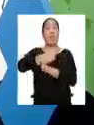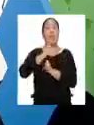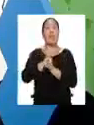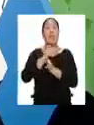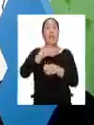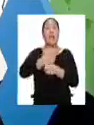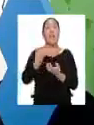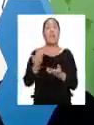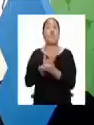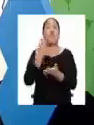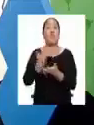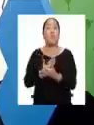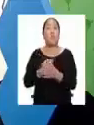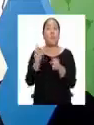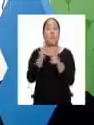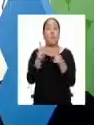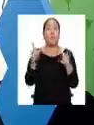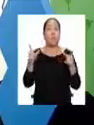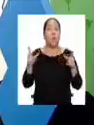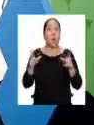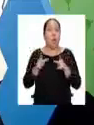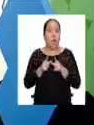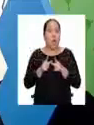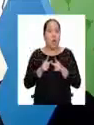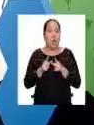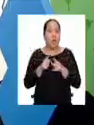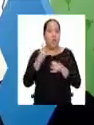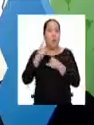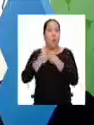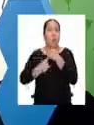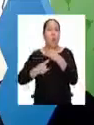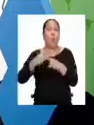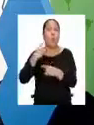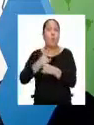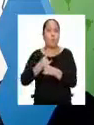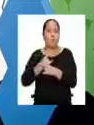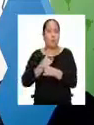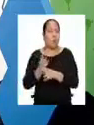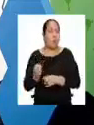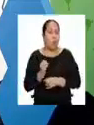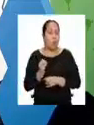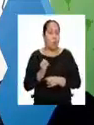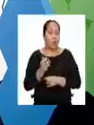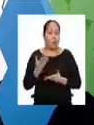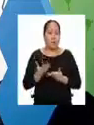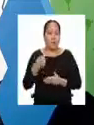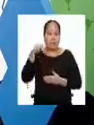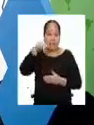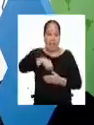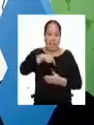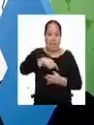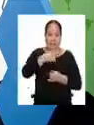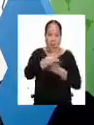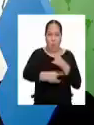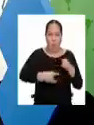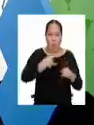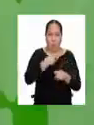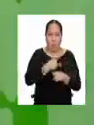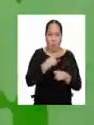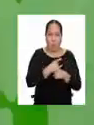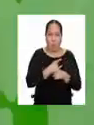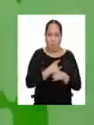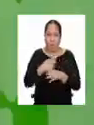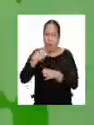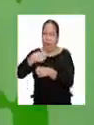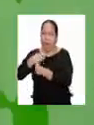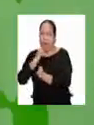quizás, también sería válido creer que este universo en el que vivimos también haya sido preconcebido por otra mente.